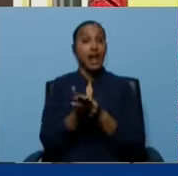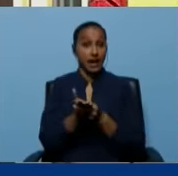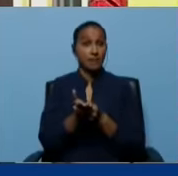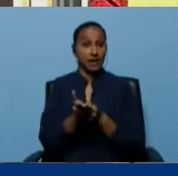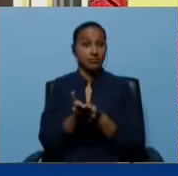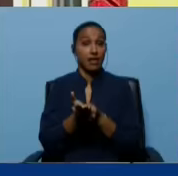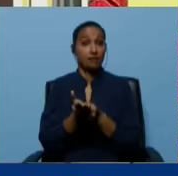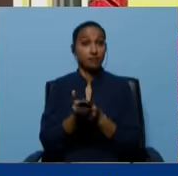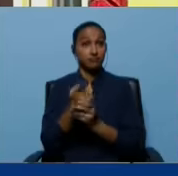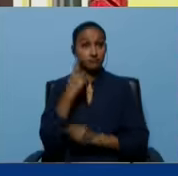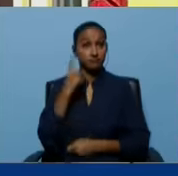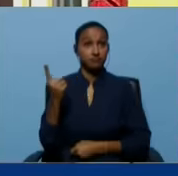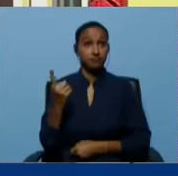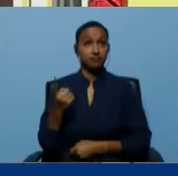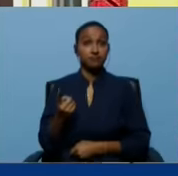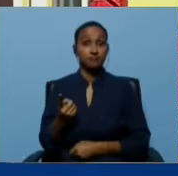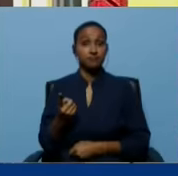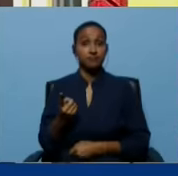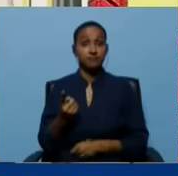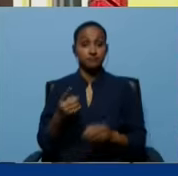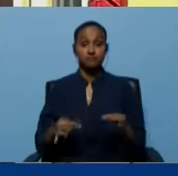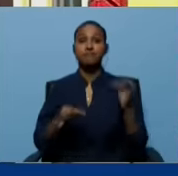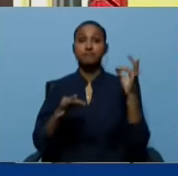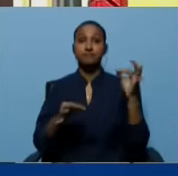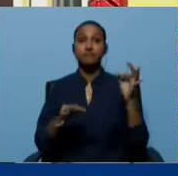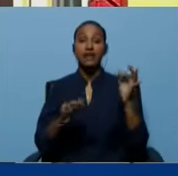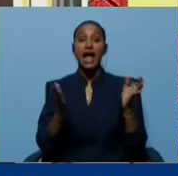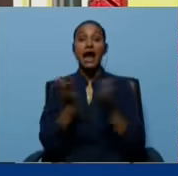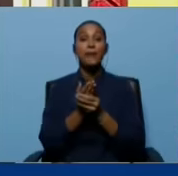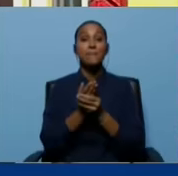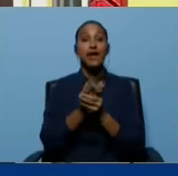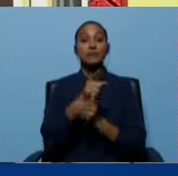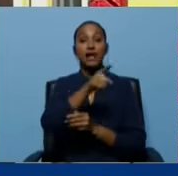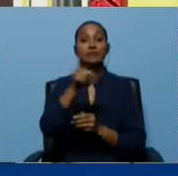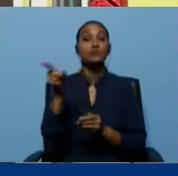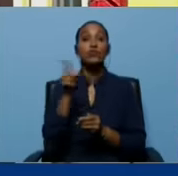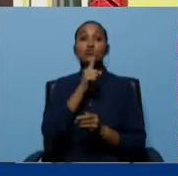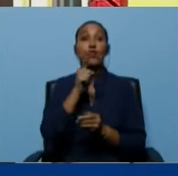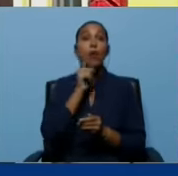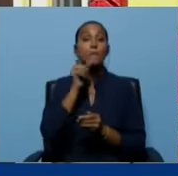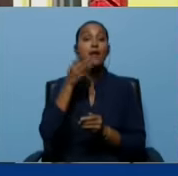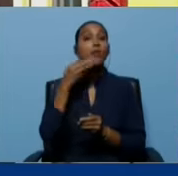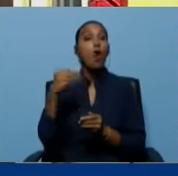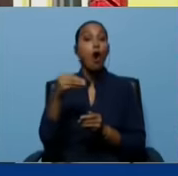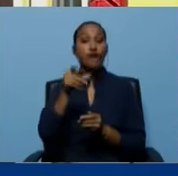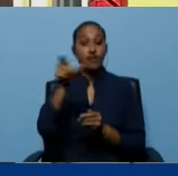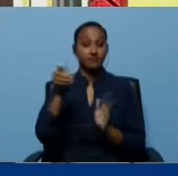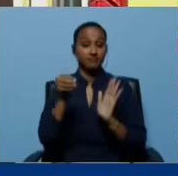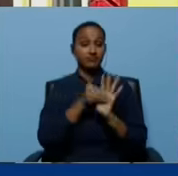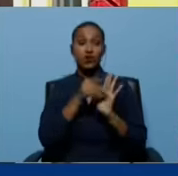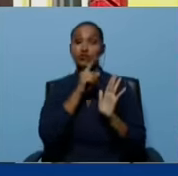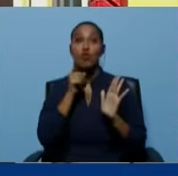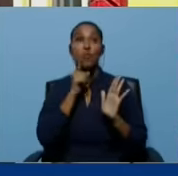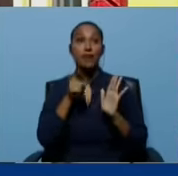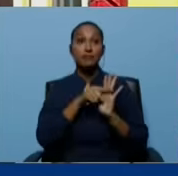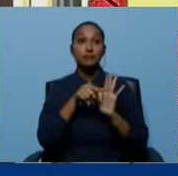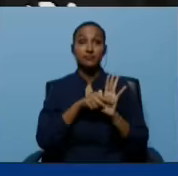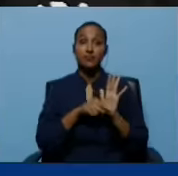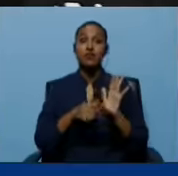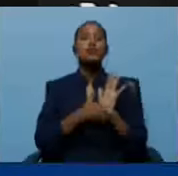Presidencia. ¿Eh? Aquí están los muchachos. No voy a decir de dónde, nada más voy a decir los